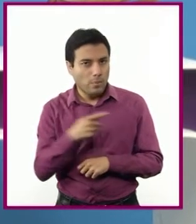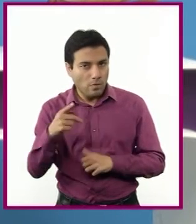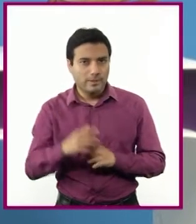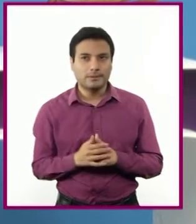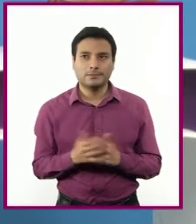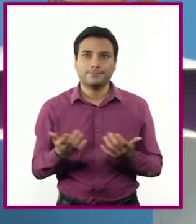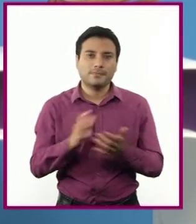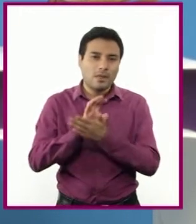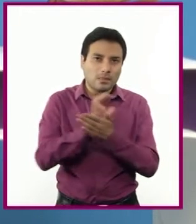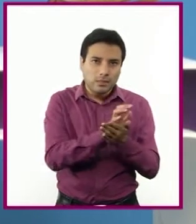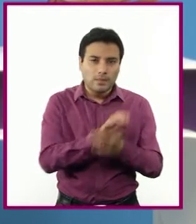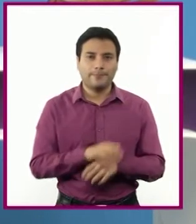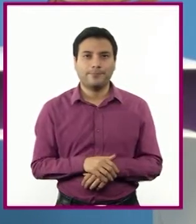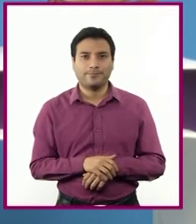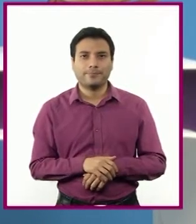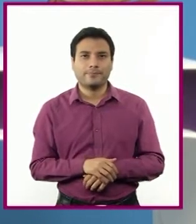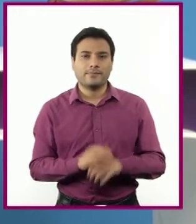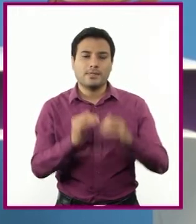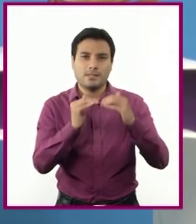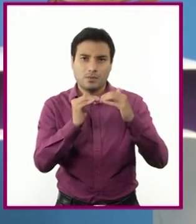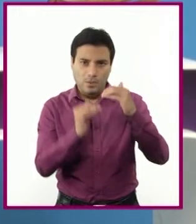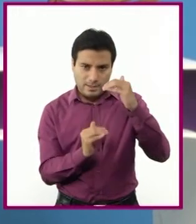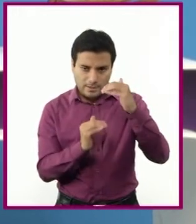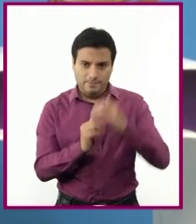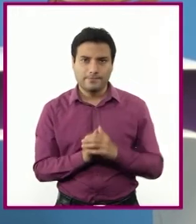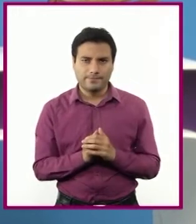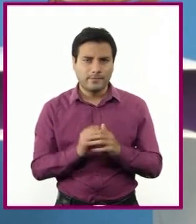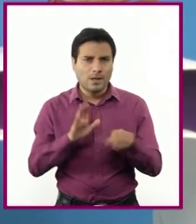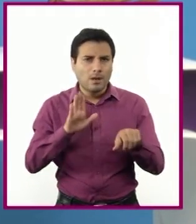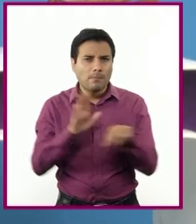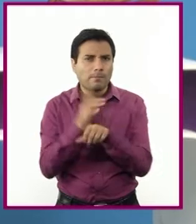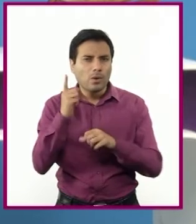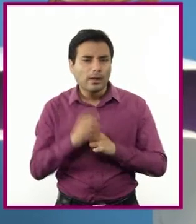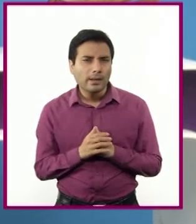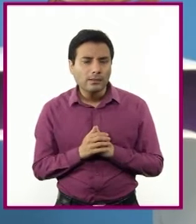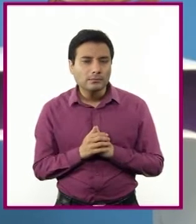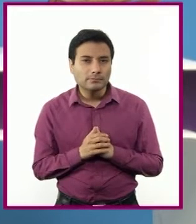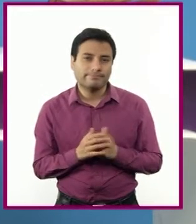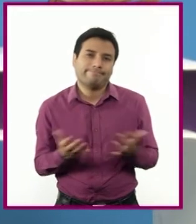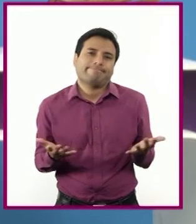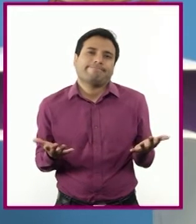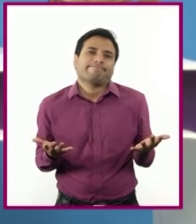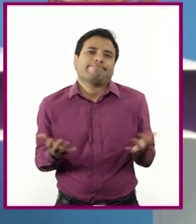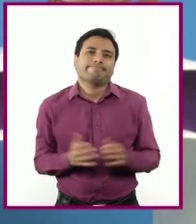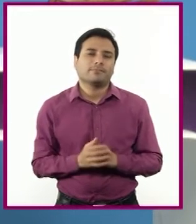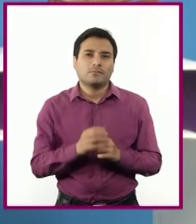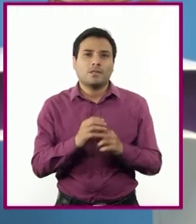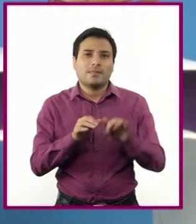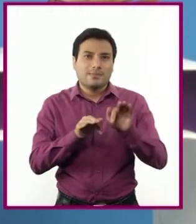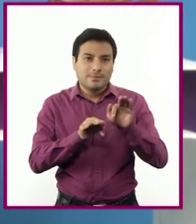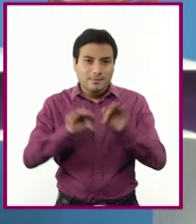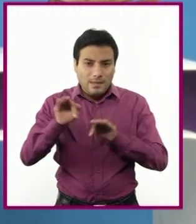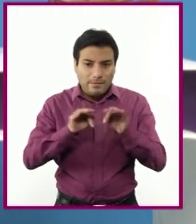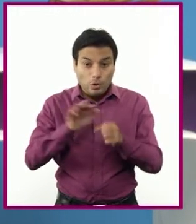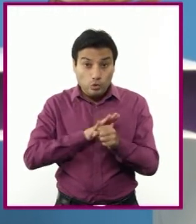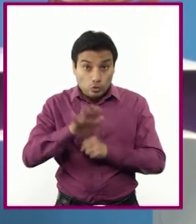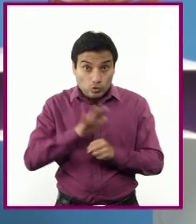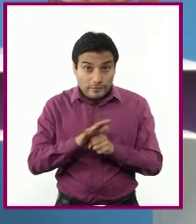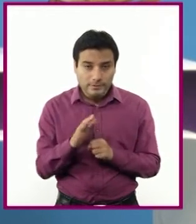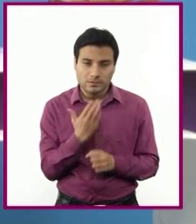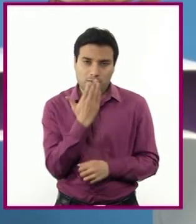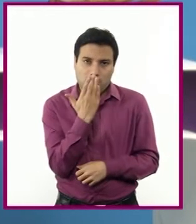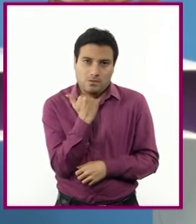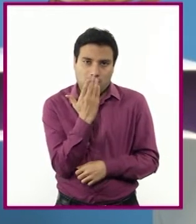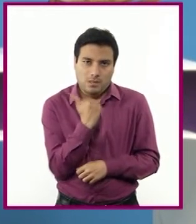la marginación y la desigualdad, debido a que es difícil que haya suficientes empleos y calidad en los